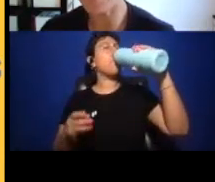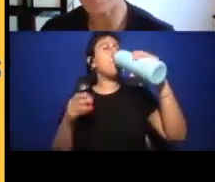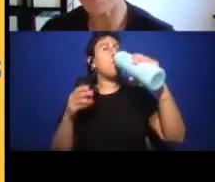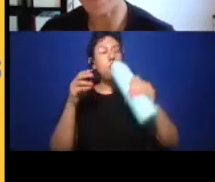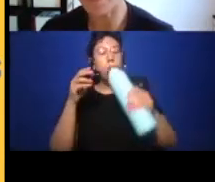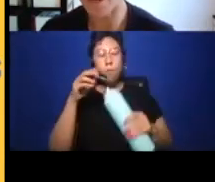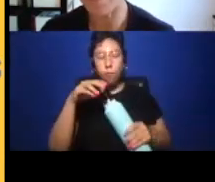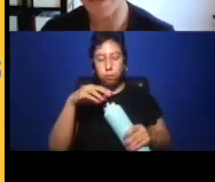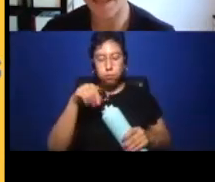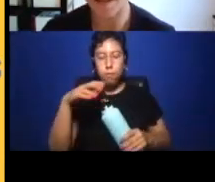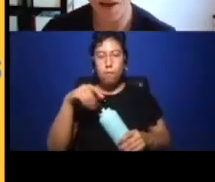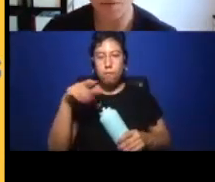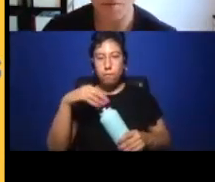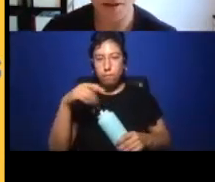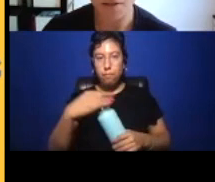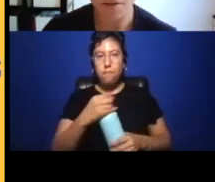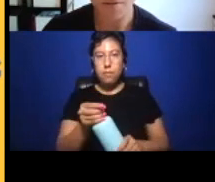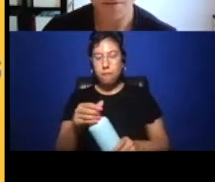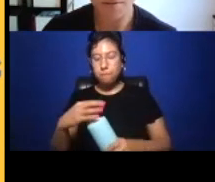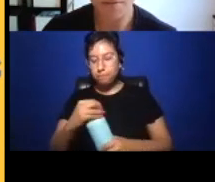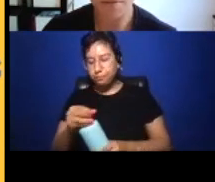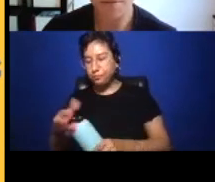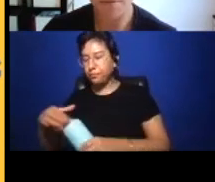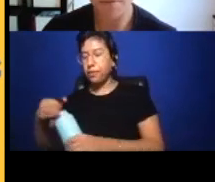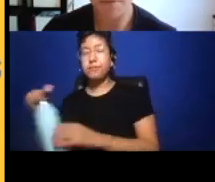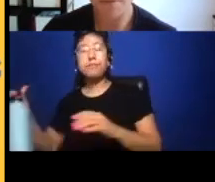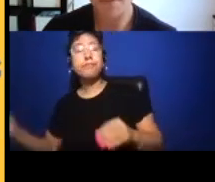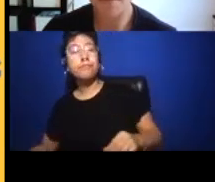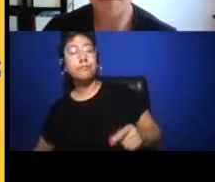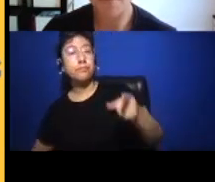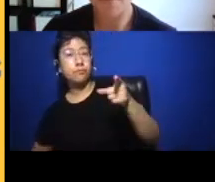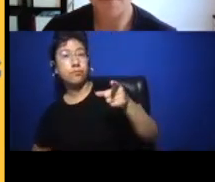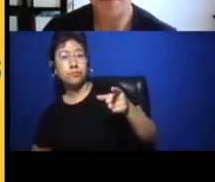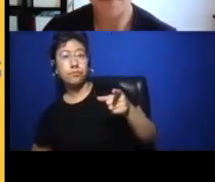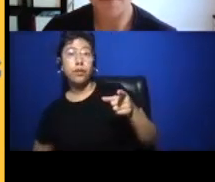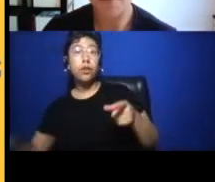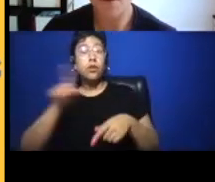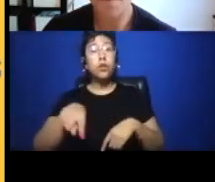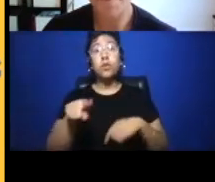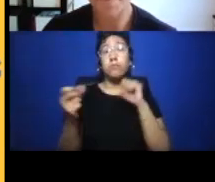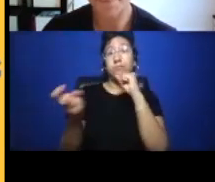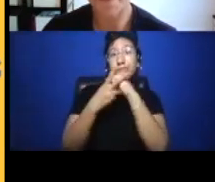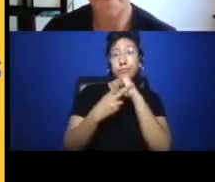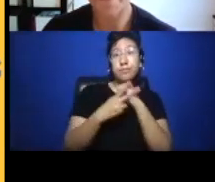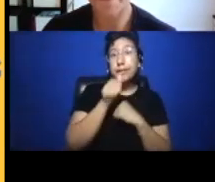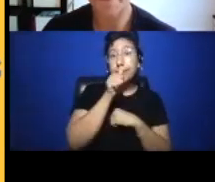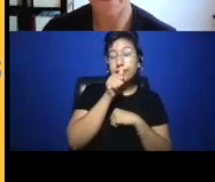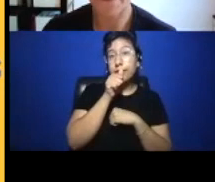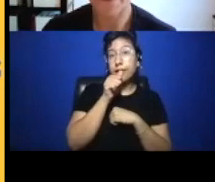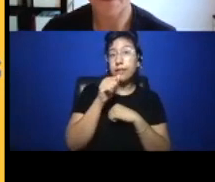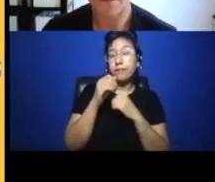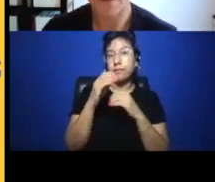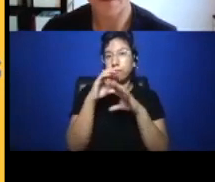¿Alguien está guardando documentos sensitivos en su generador o en su manejador